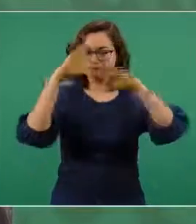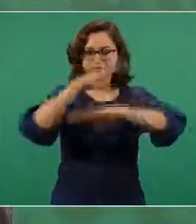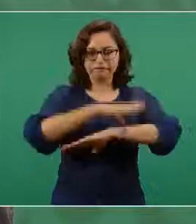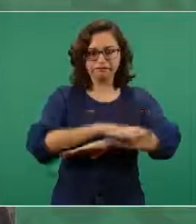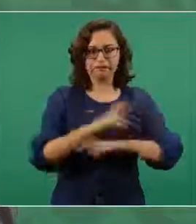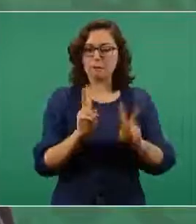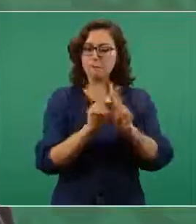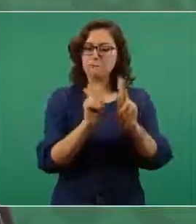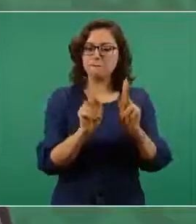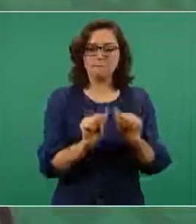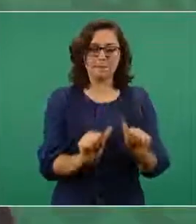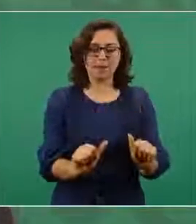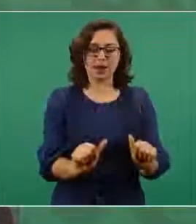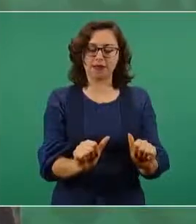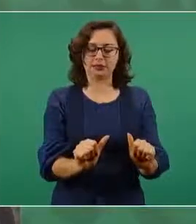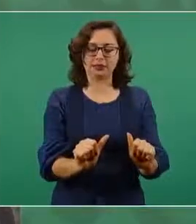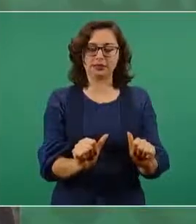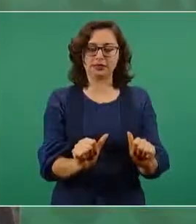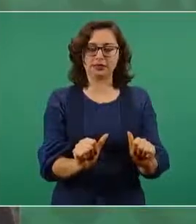que no es